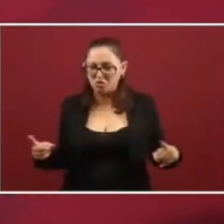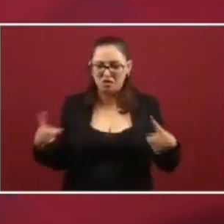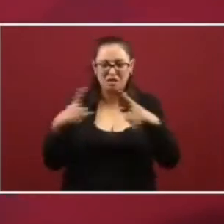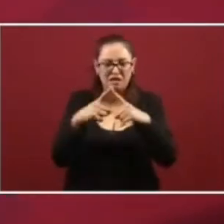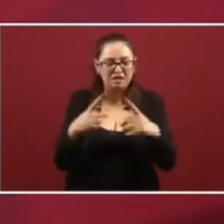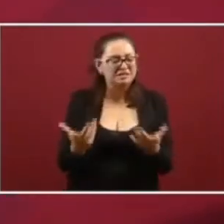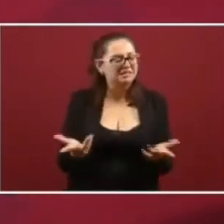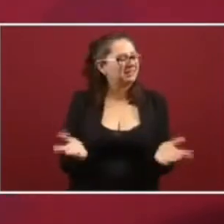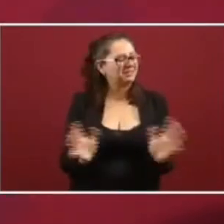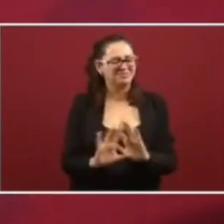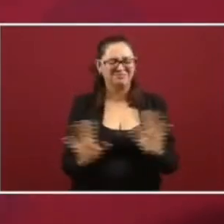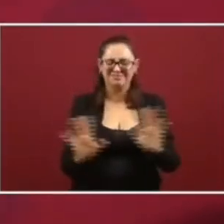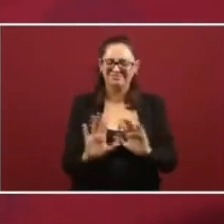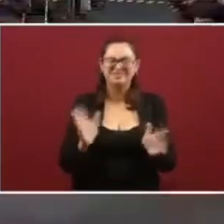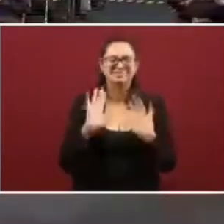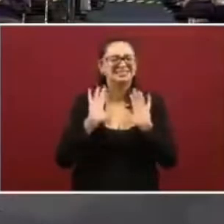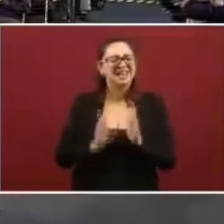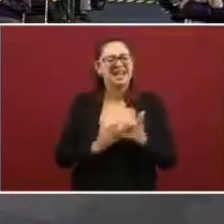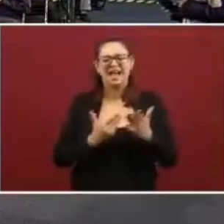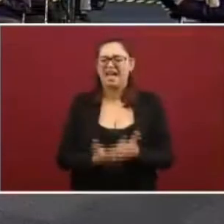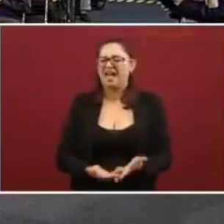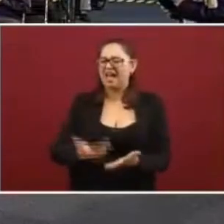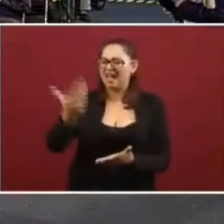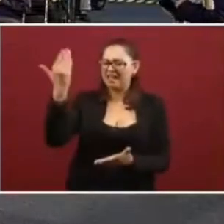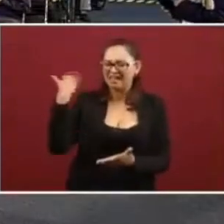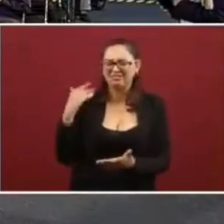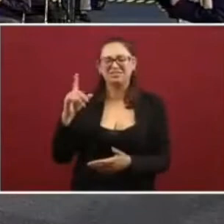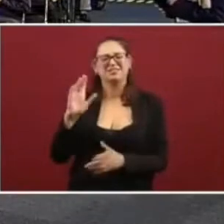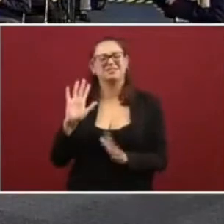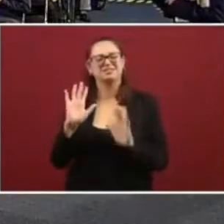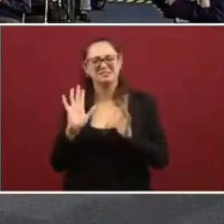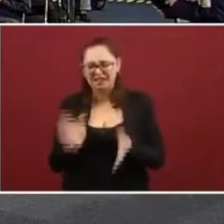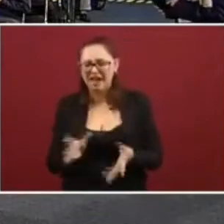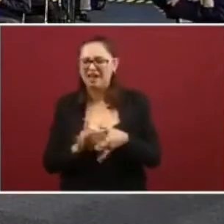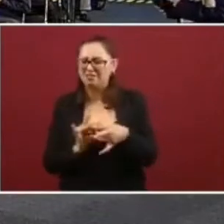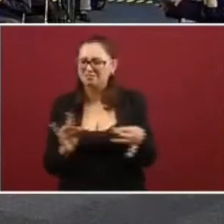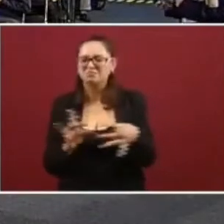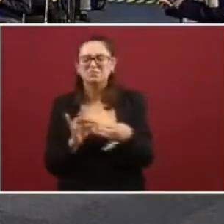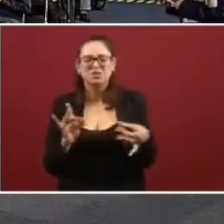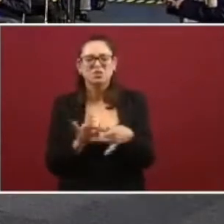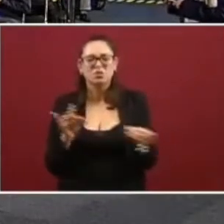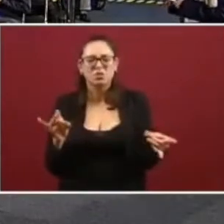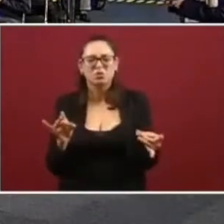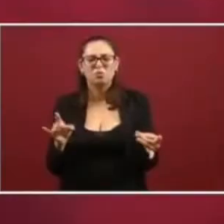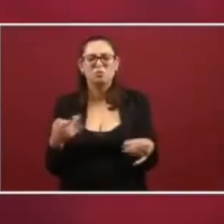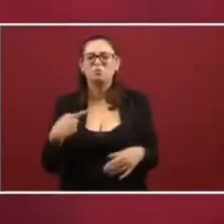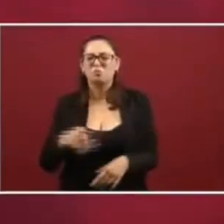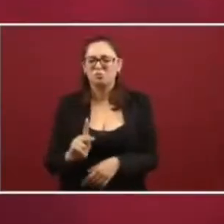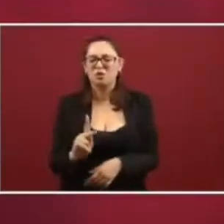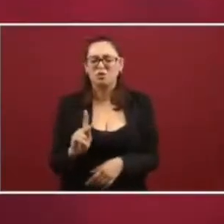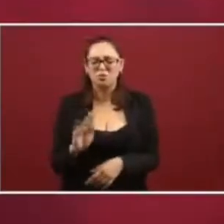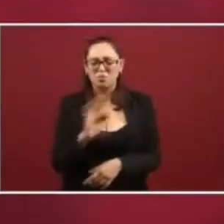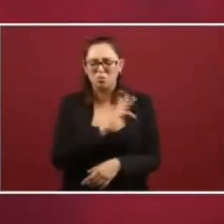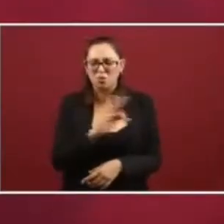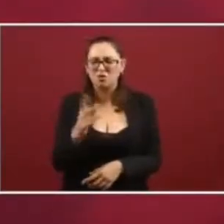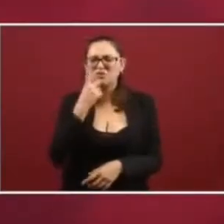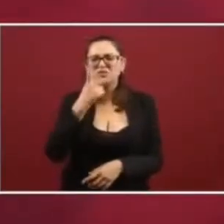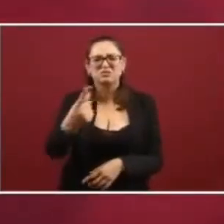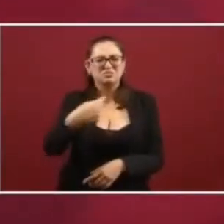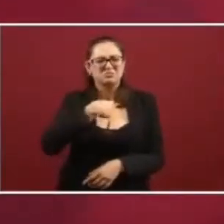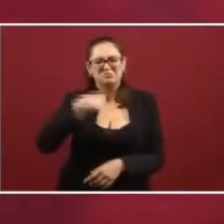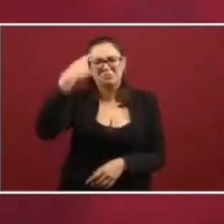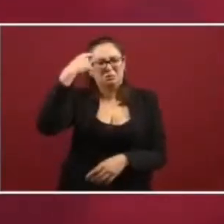la vez pasada se estuvo deliberando. Lo que sí le puedo decir es que tengo mi